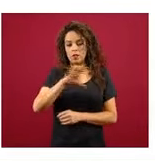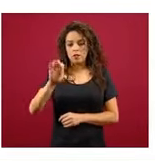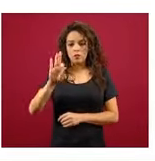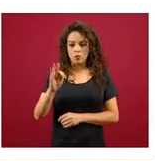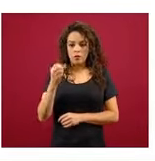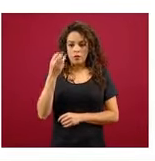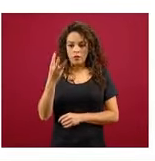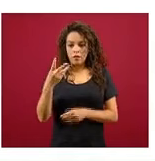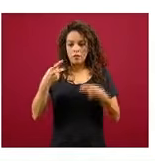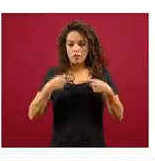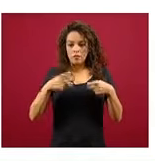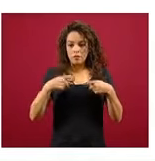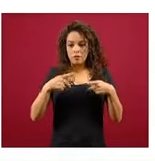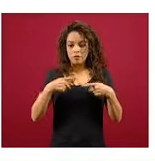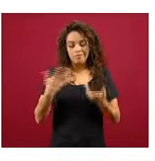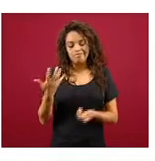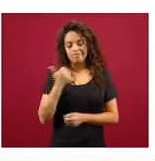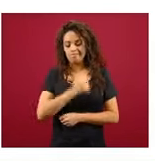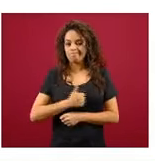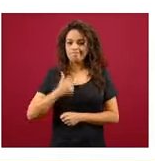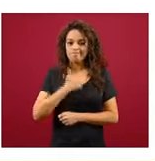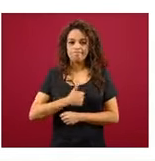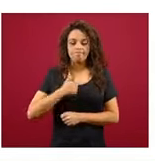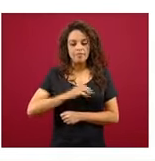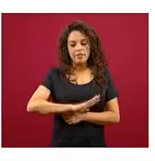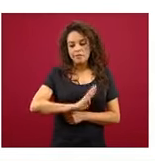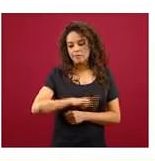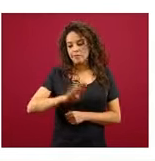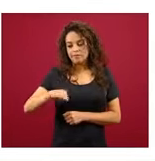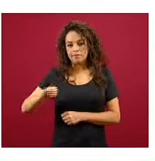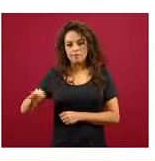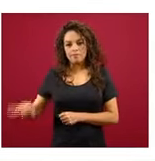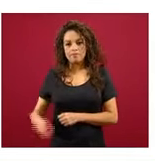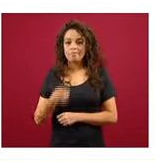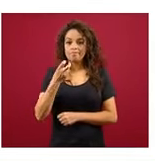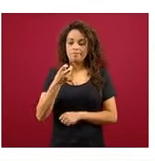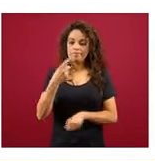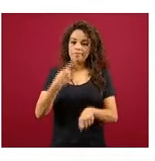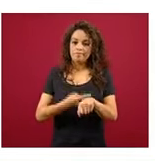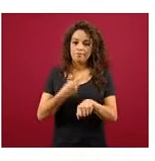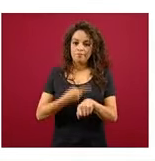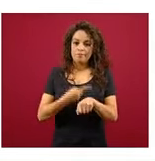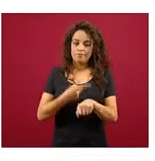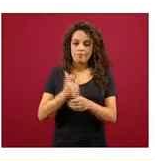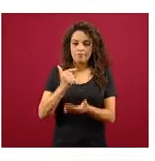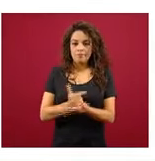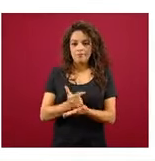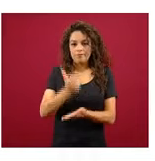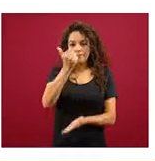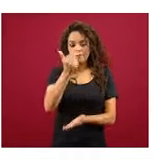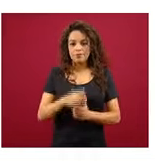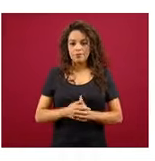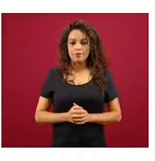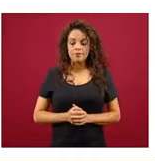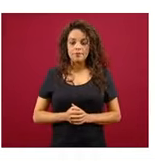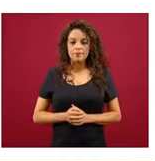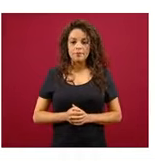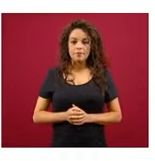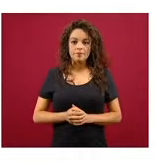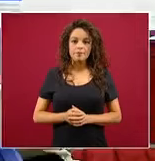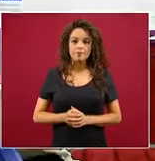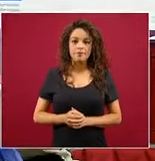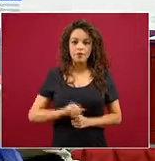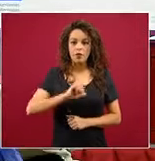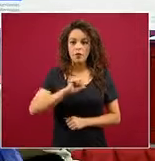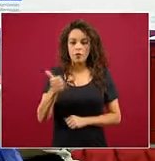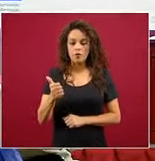56.543 personas que lamentablemente han perdido la vida a consecuencia de las complicaciones de esta enfermedad. Veamos la siguiente